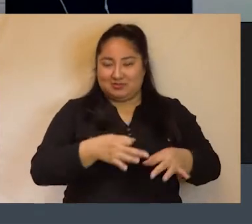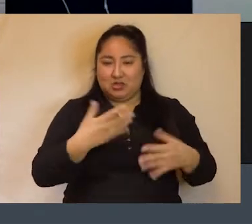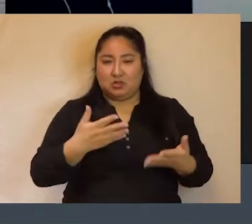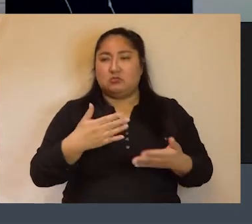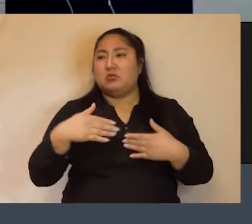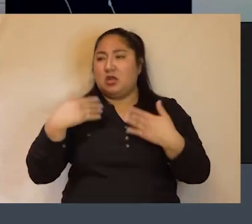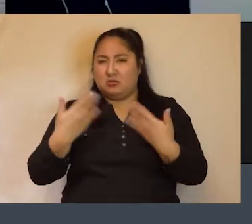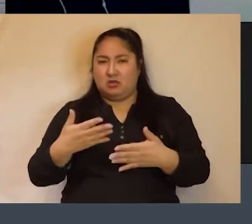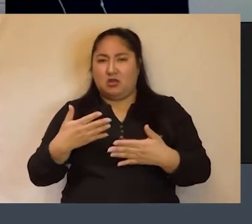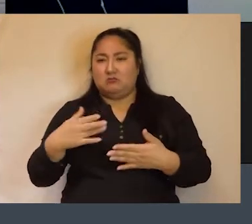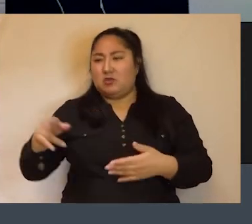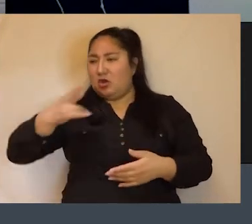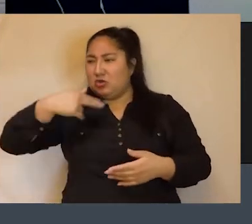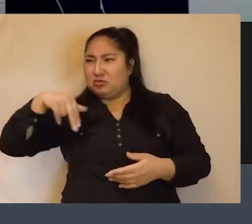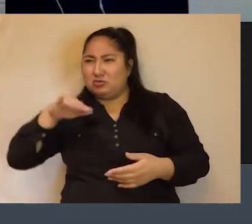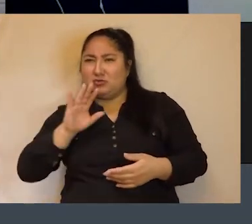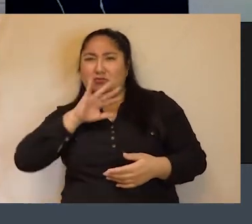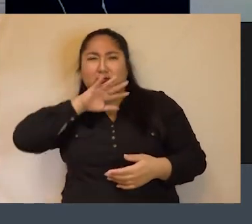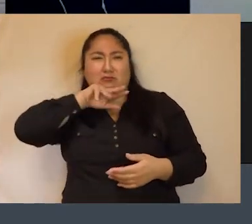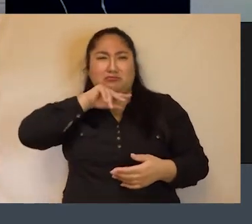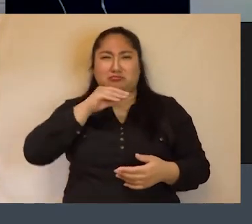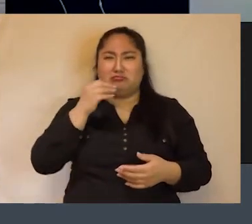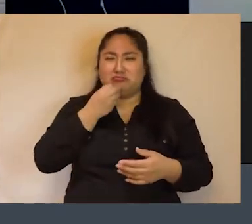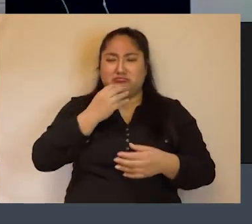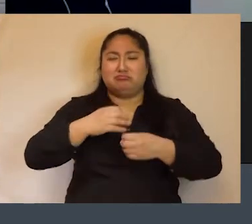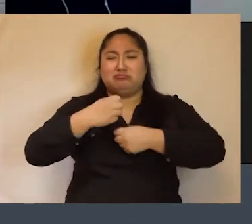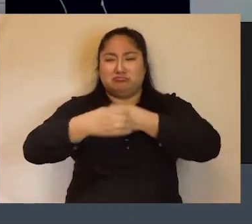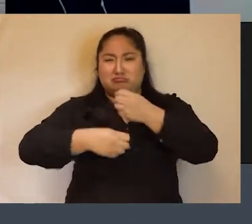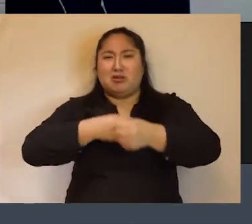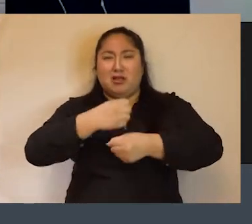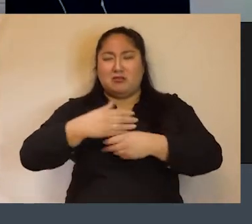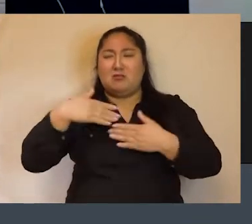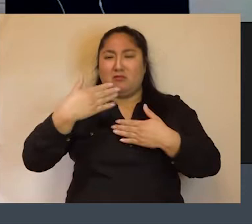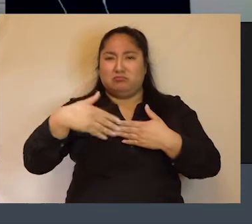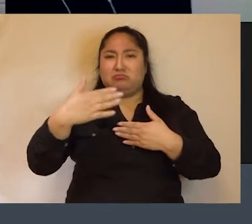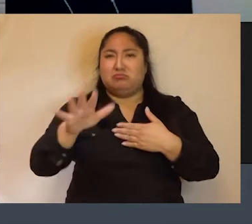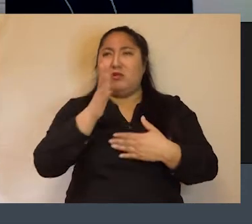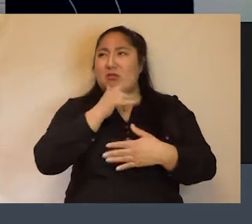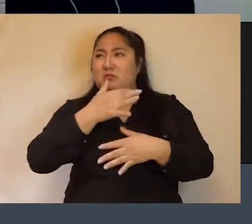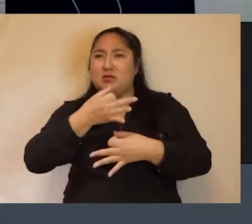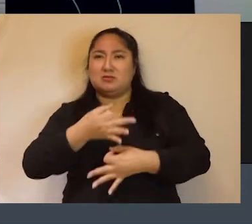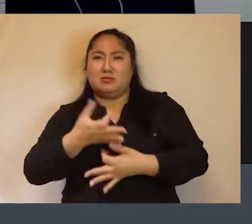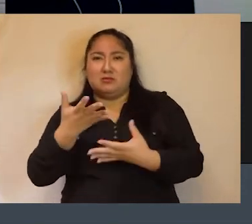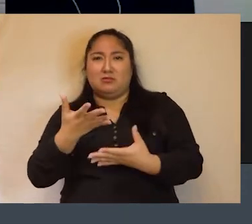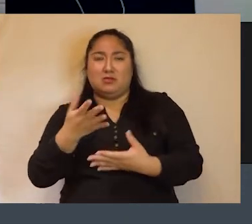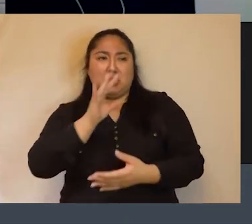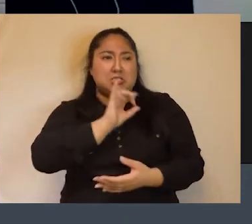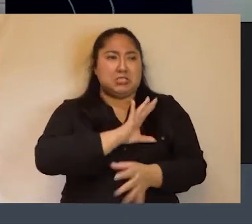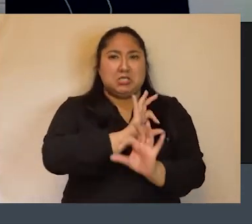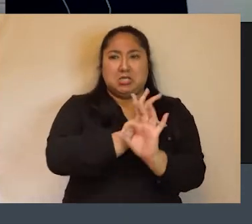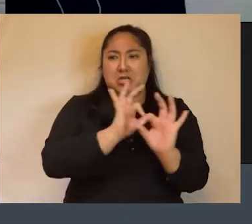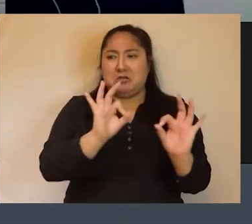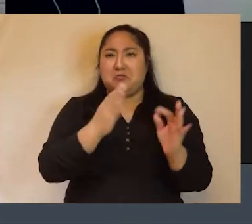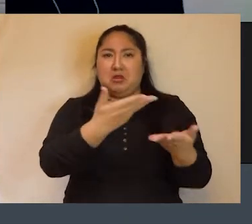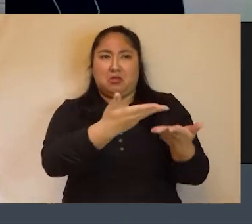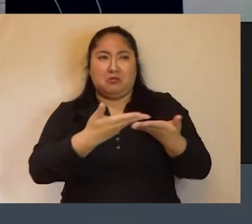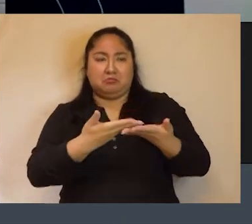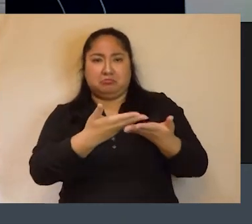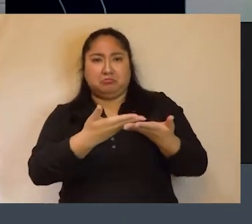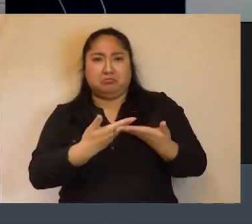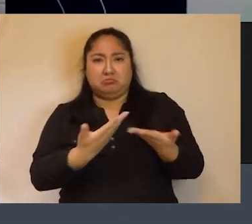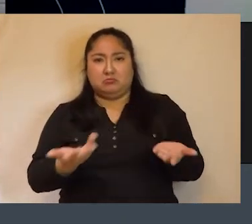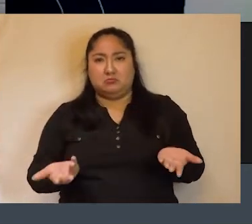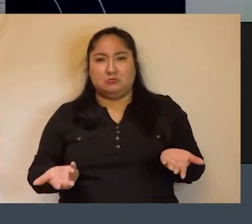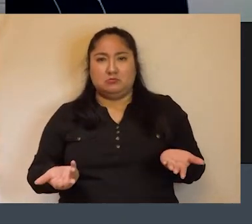en edades avanzadas, no tenemos mucha posibilidad, por decir en Chile ninguna, de